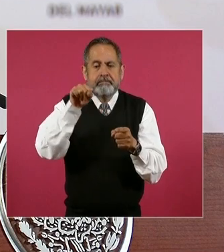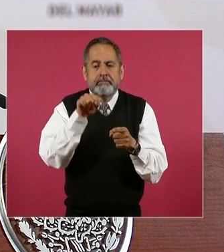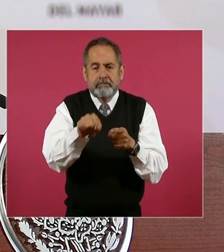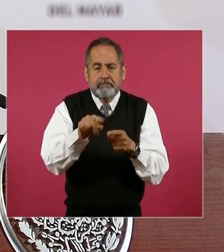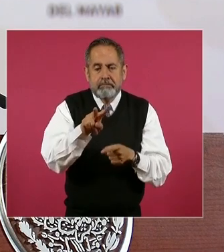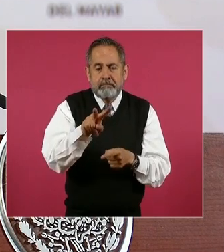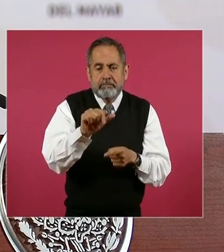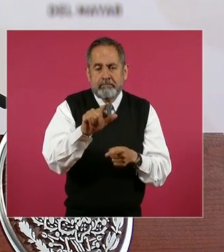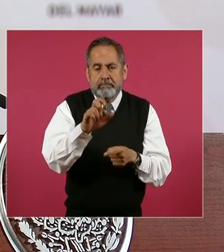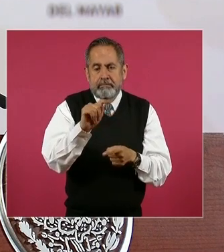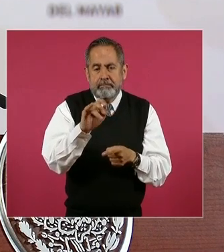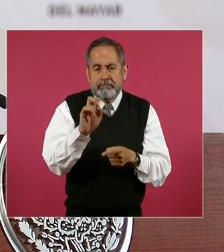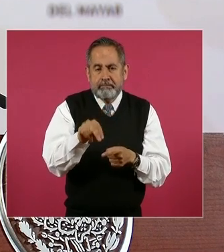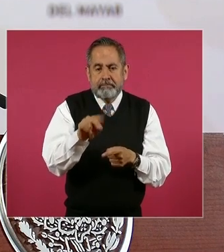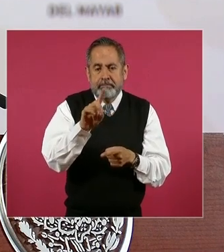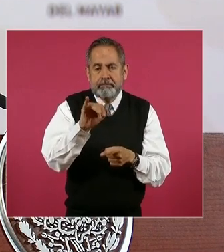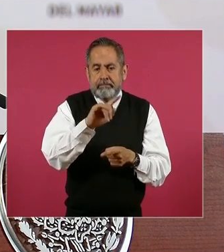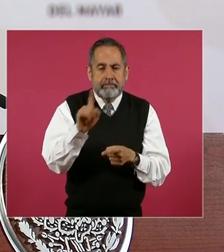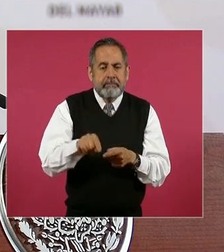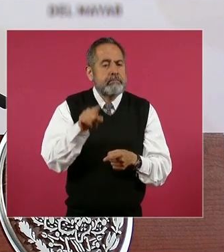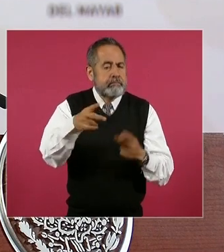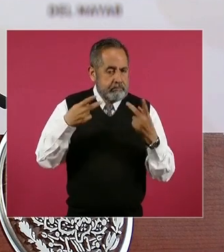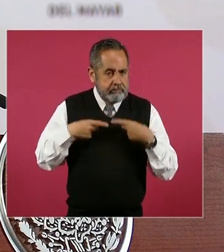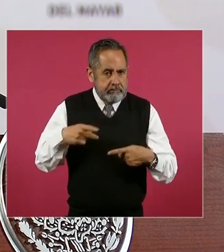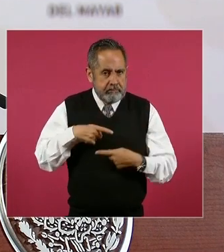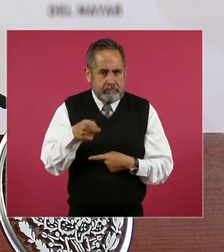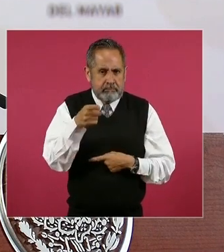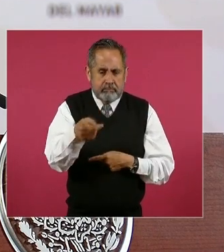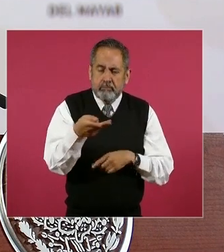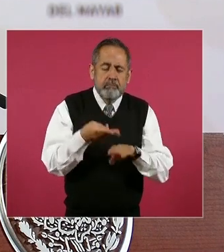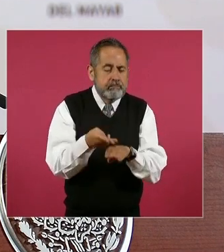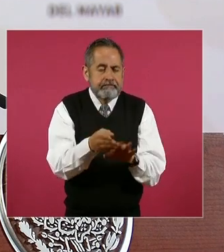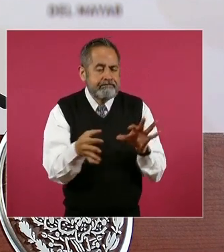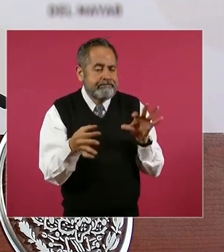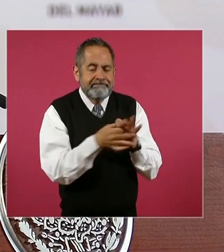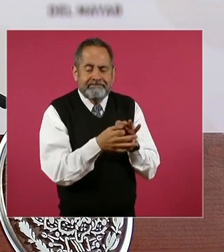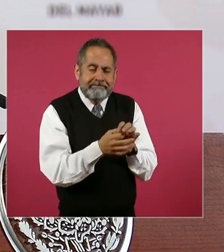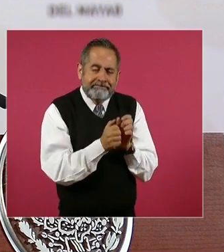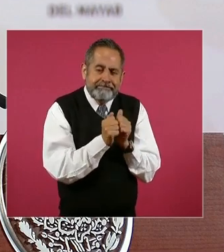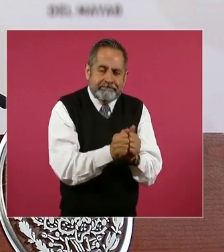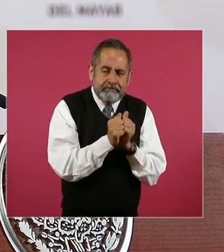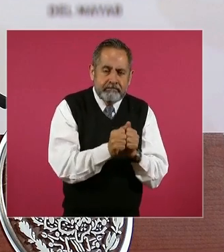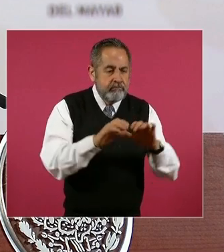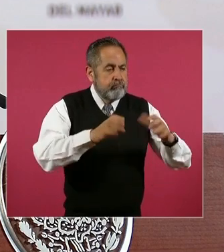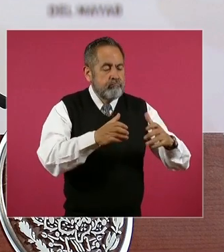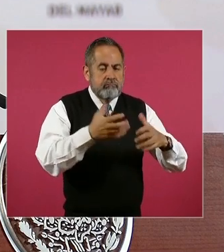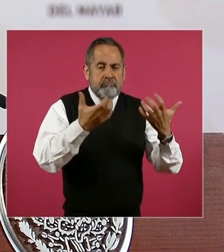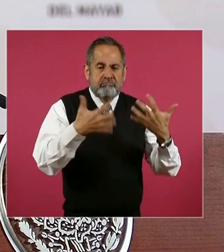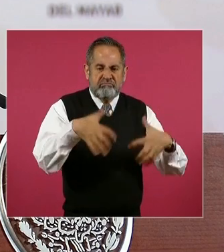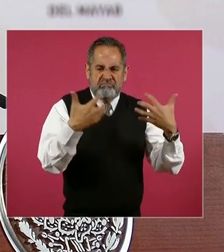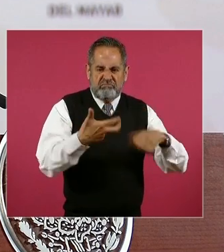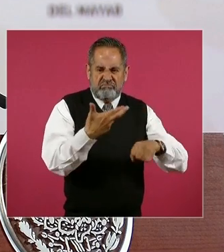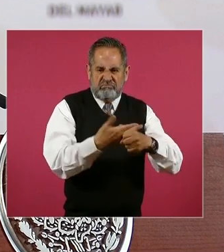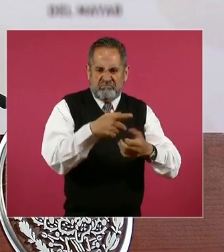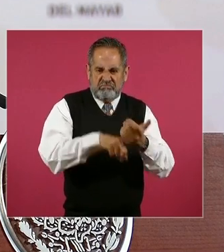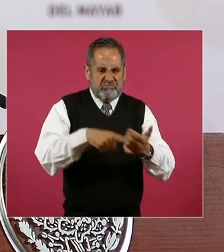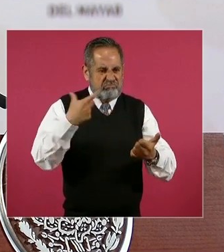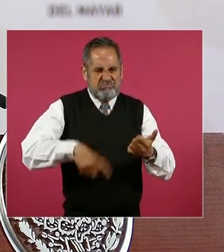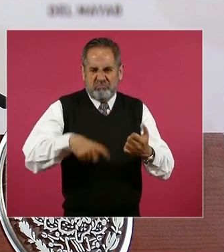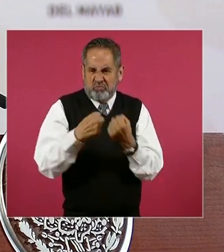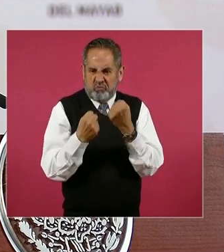Valentín Díaz morado que es una persona muy vinculada a consorcios empresariales